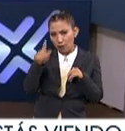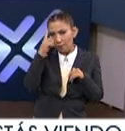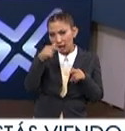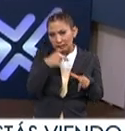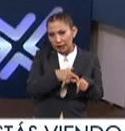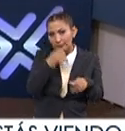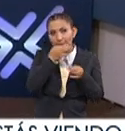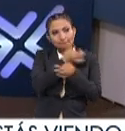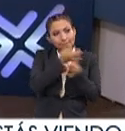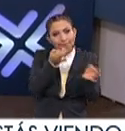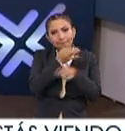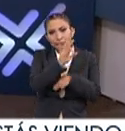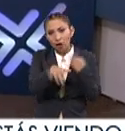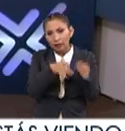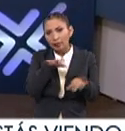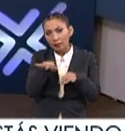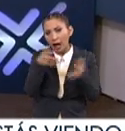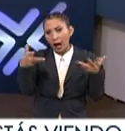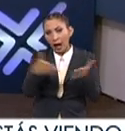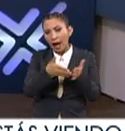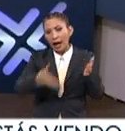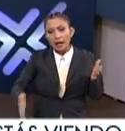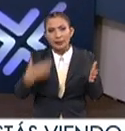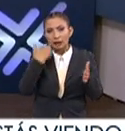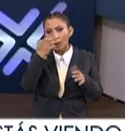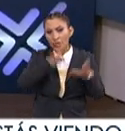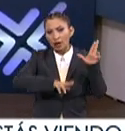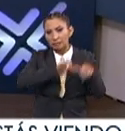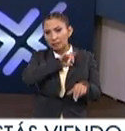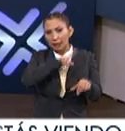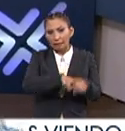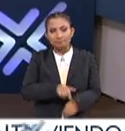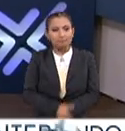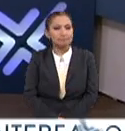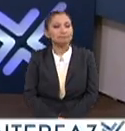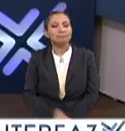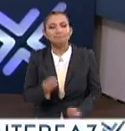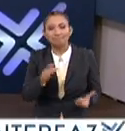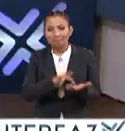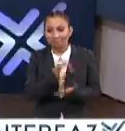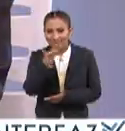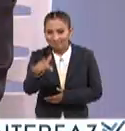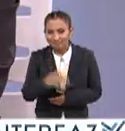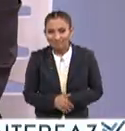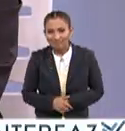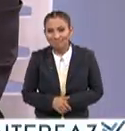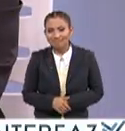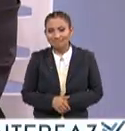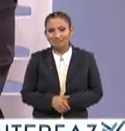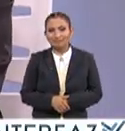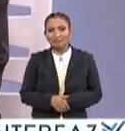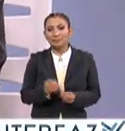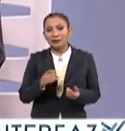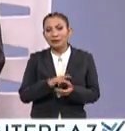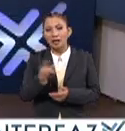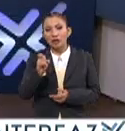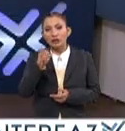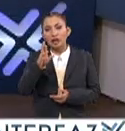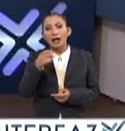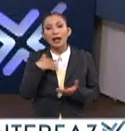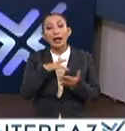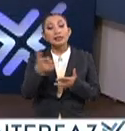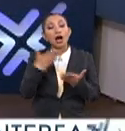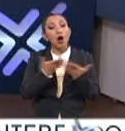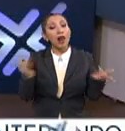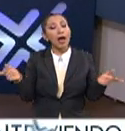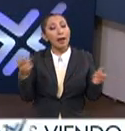para seguir difundiendo toda esta labor que se realiza en la Escuela Normal de Especialización. Muchas gracias por haber estado con nosotros. Muchísimas gracias, doctora. Gracias.